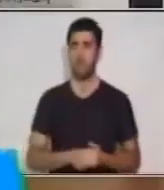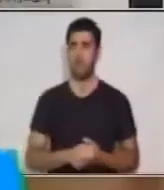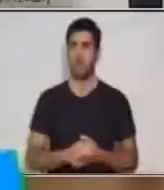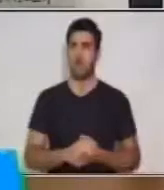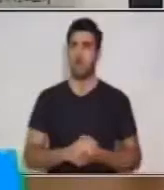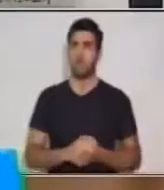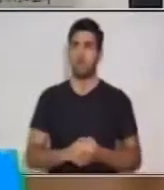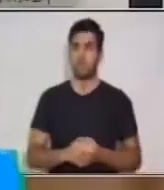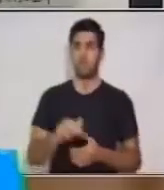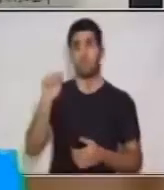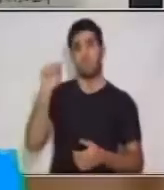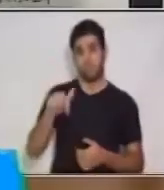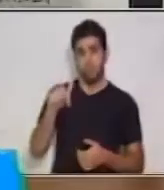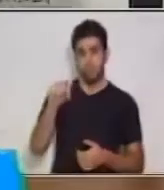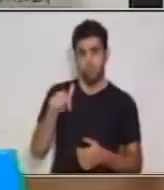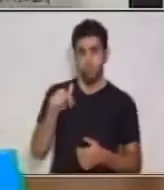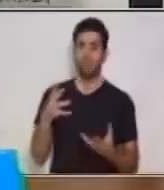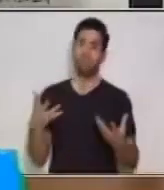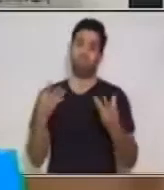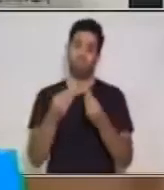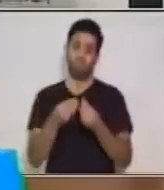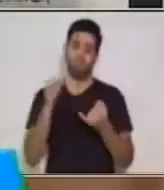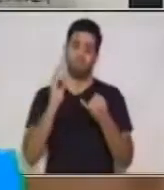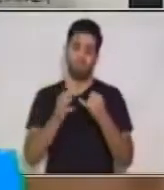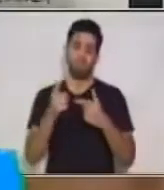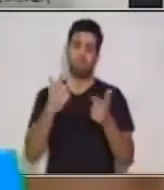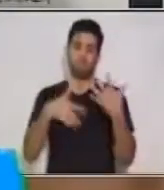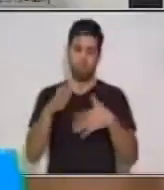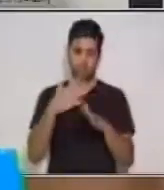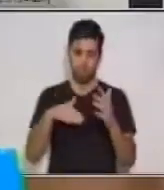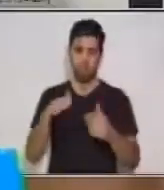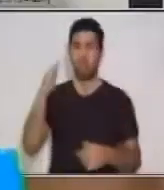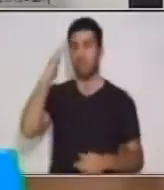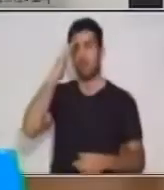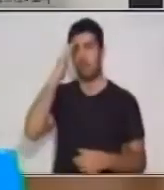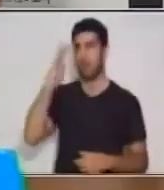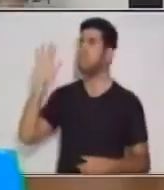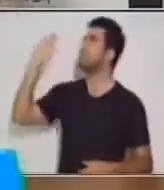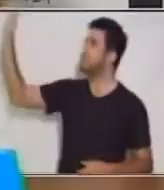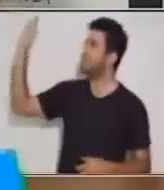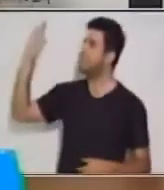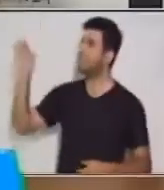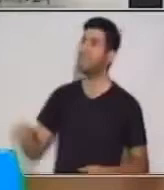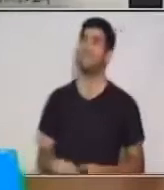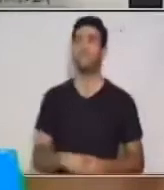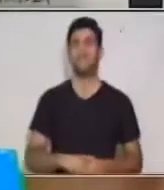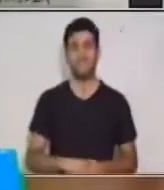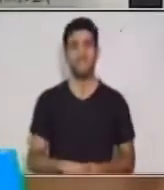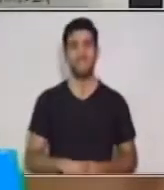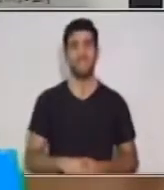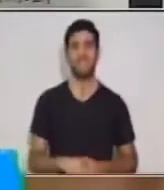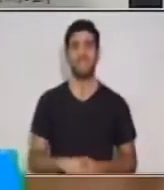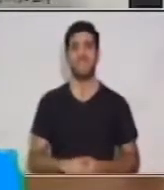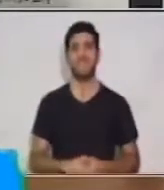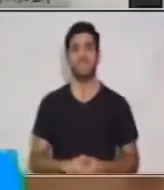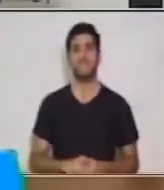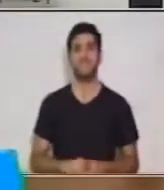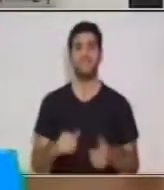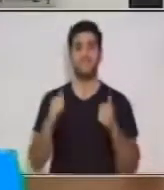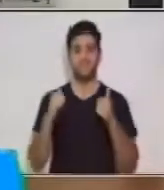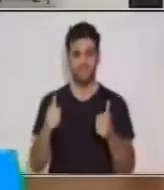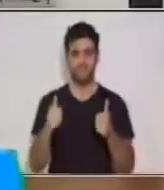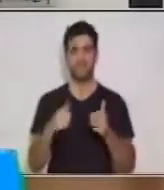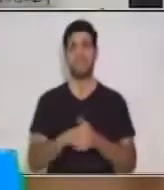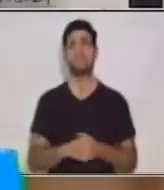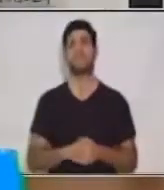numérica. Y hoy tenemos la grata compañía en lengua de señas de Pablo. Mucho gusto. Antes de